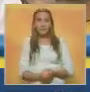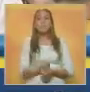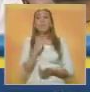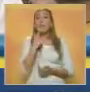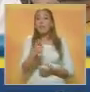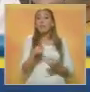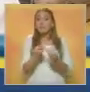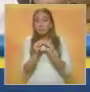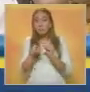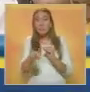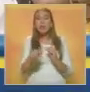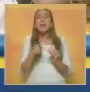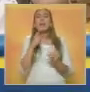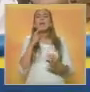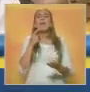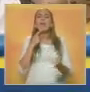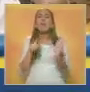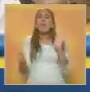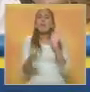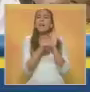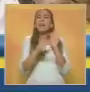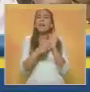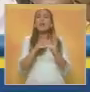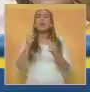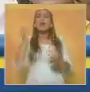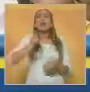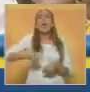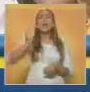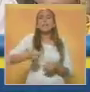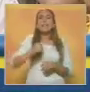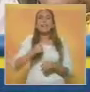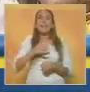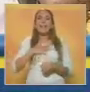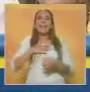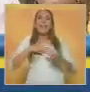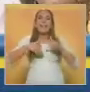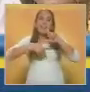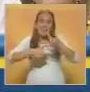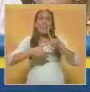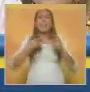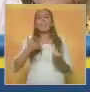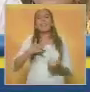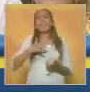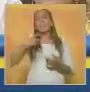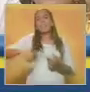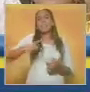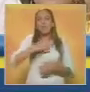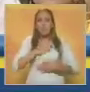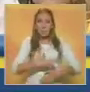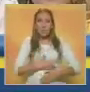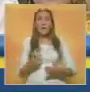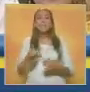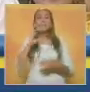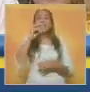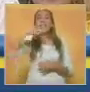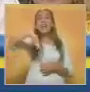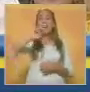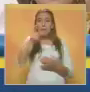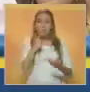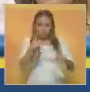benefició del fallo de la corte interamericana de los derechos humanos a favor de leopoldo lópez el cnl entregó el certificado que le permite gozar de